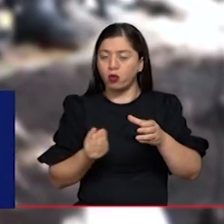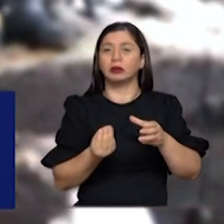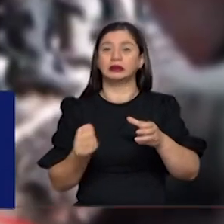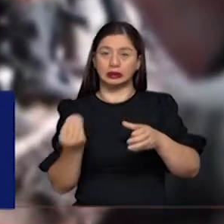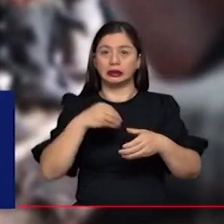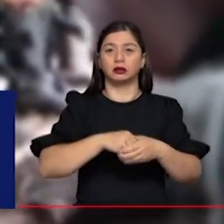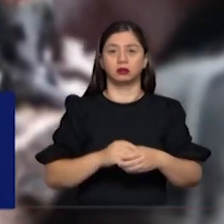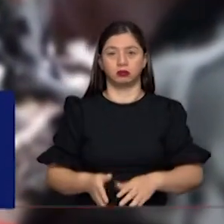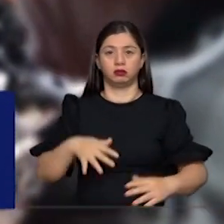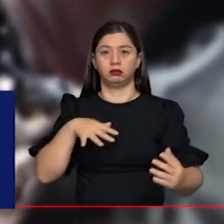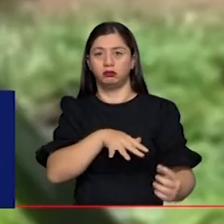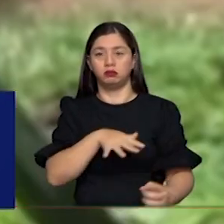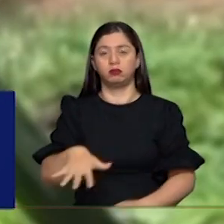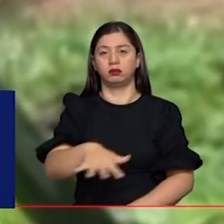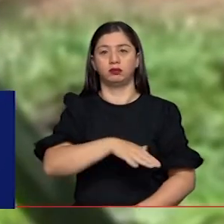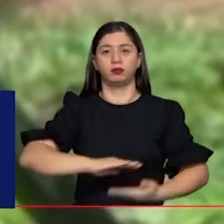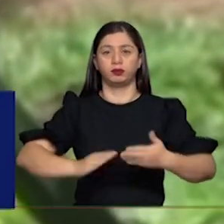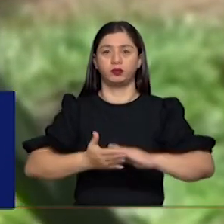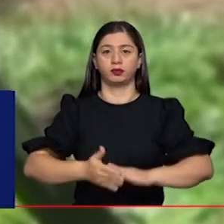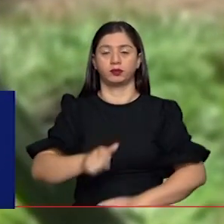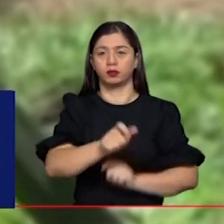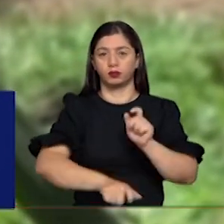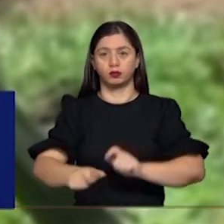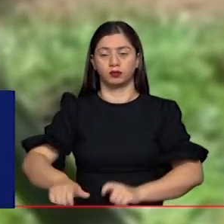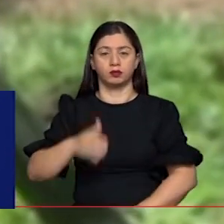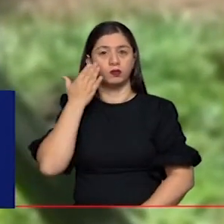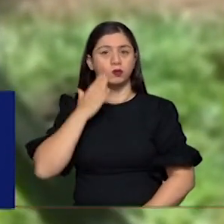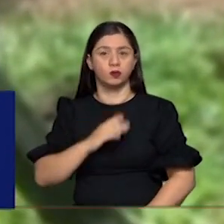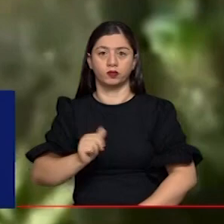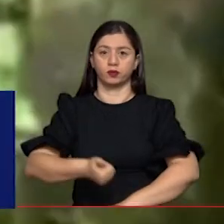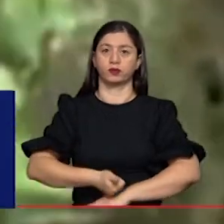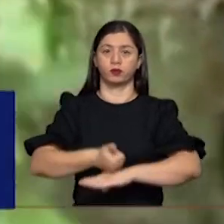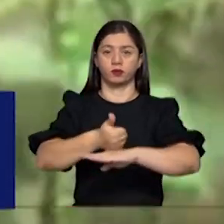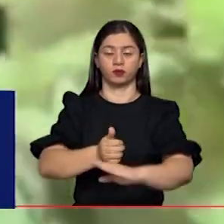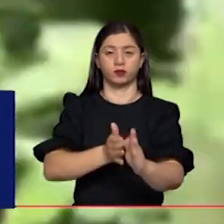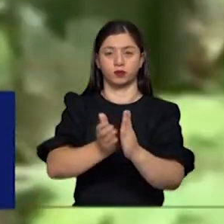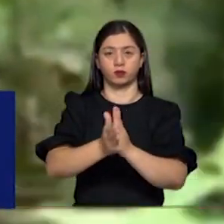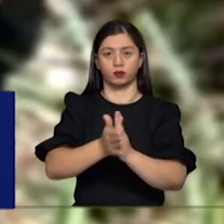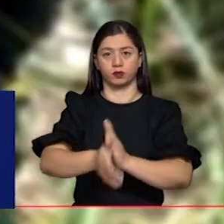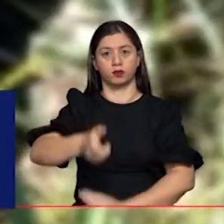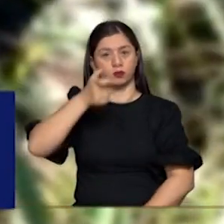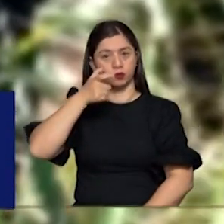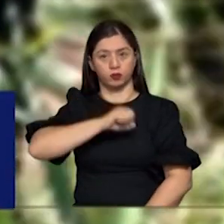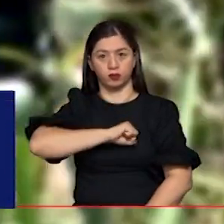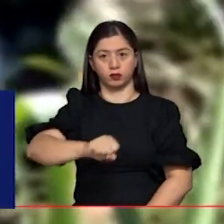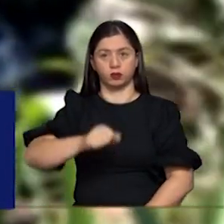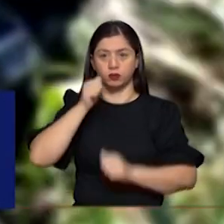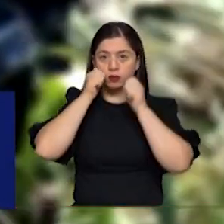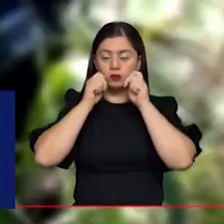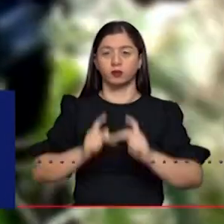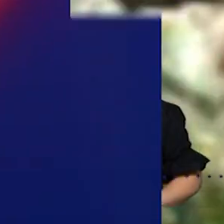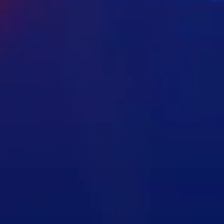acciones atemorizaron a la población civil. Este es el reporte que entrega el director del Observatorio de Derechos Humanos de esta entidad.